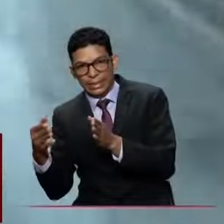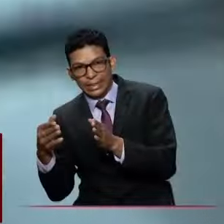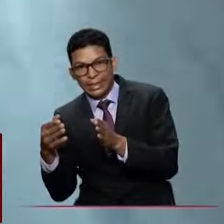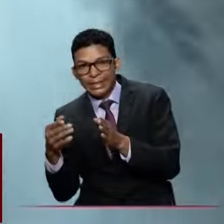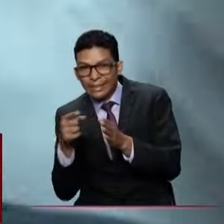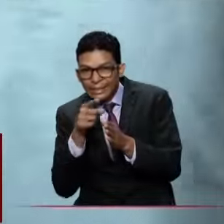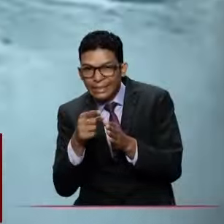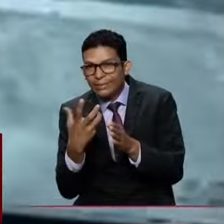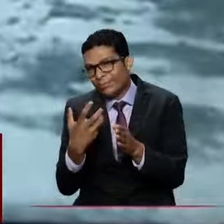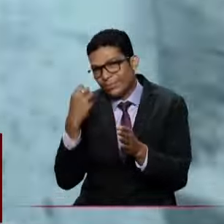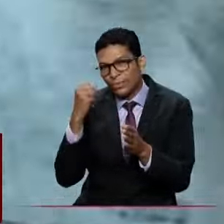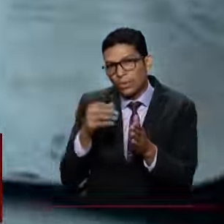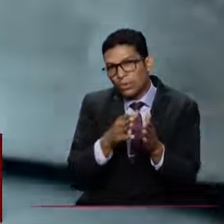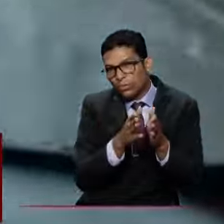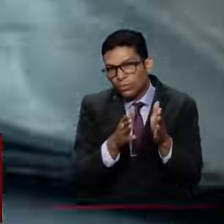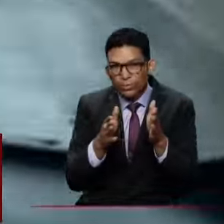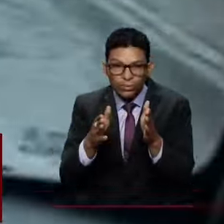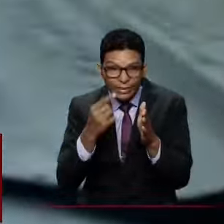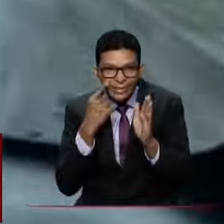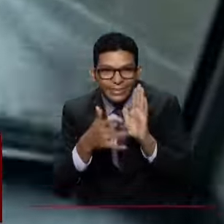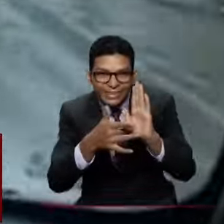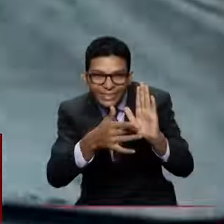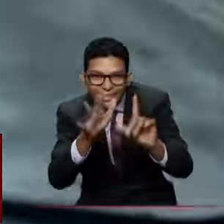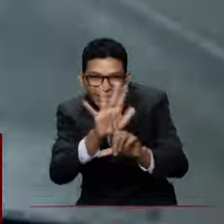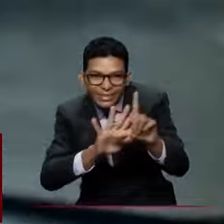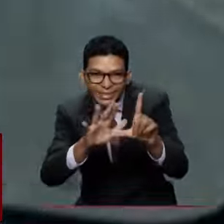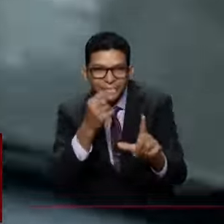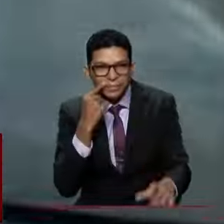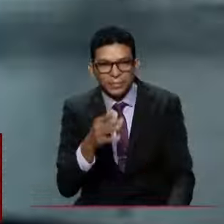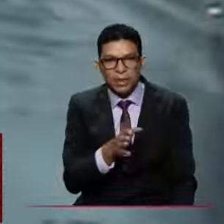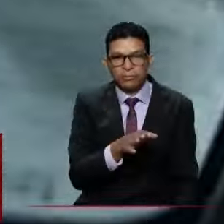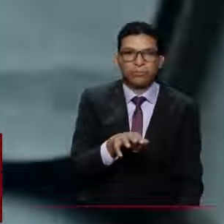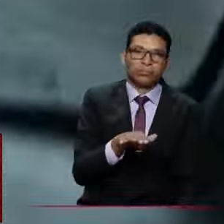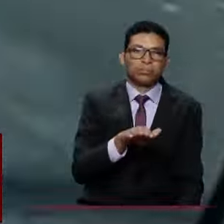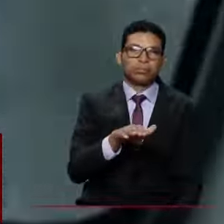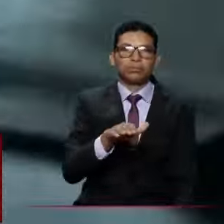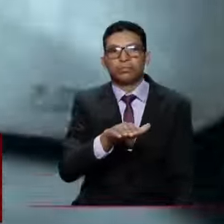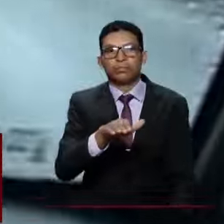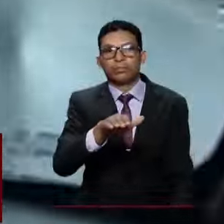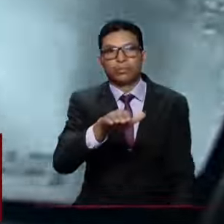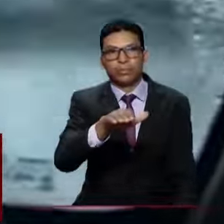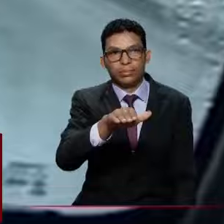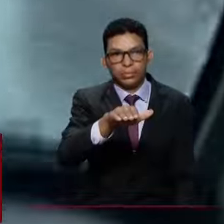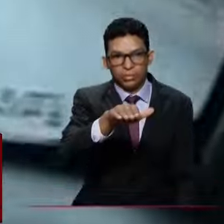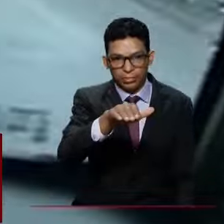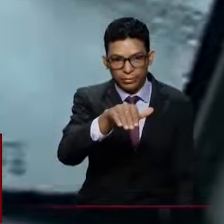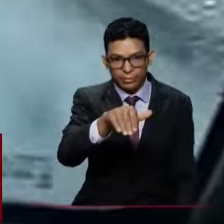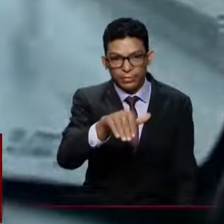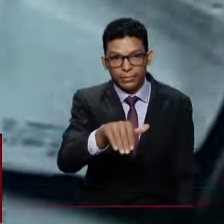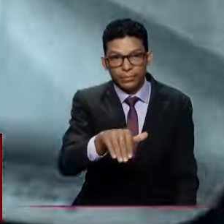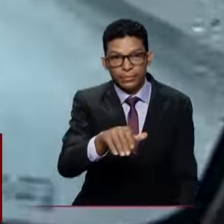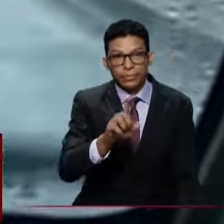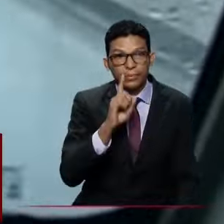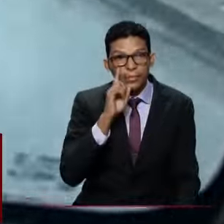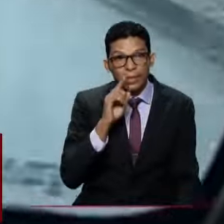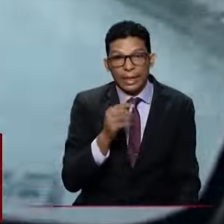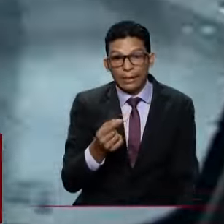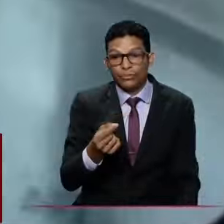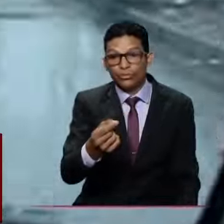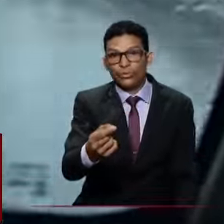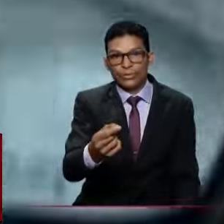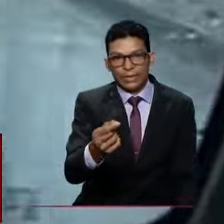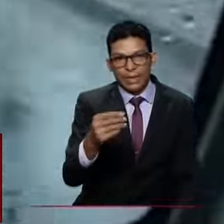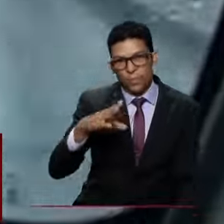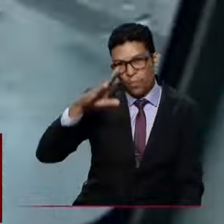Se vienen derecho, derecho, como lo estamos mostrando en este video. Van a cruzar, al terminar ese puente, cruzan a la derecha, se encuentran con la estación